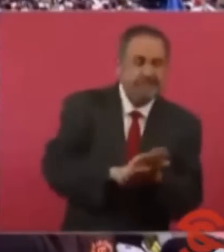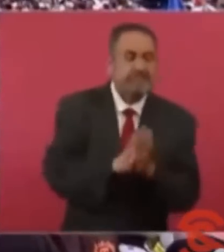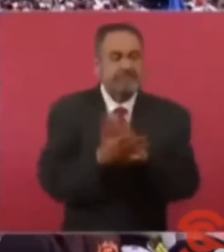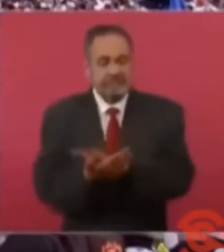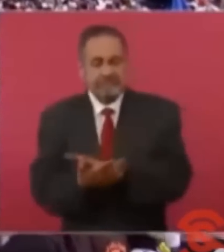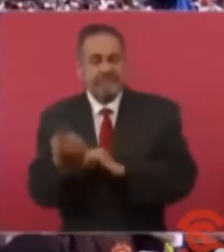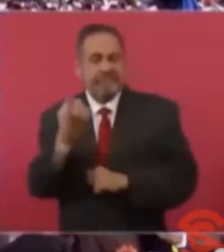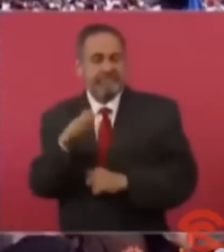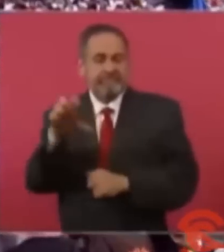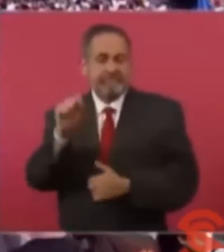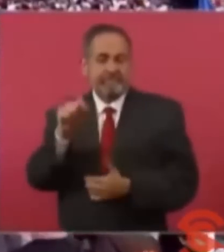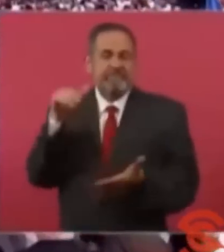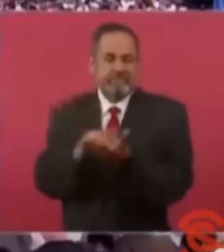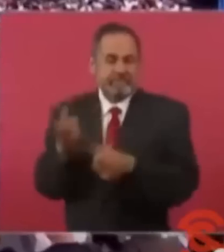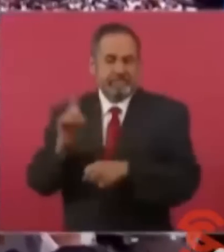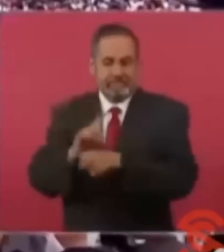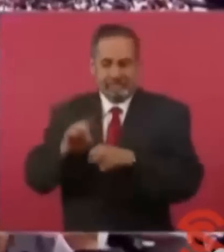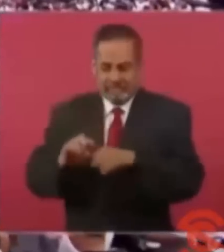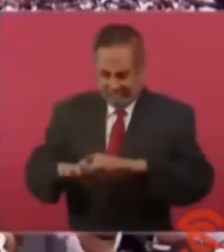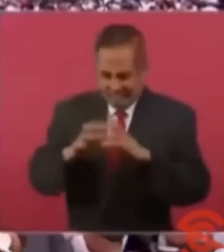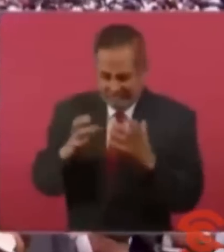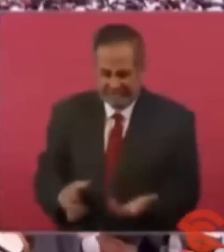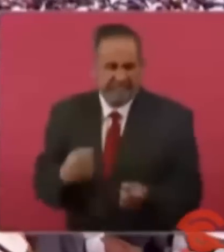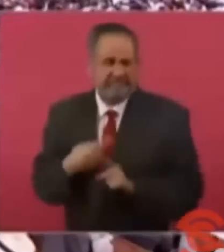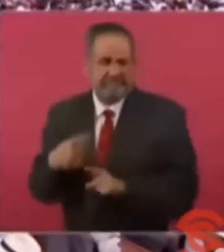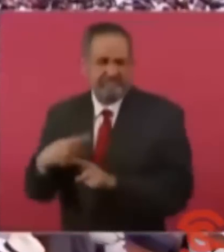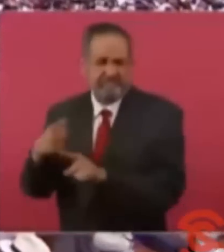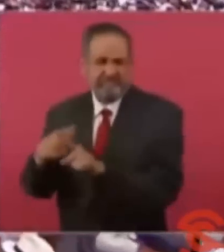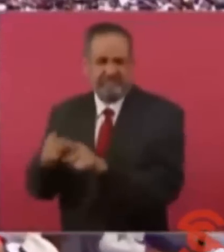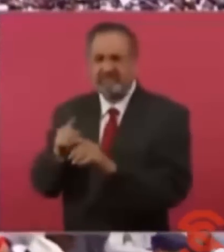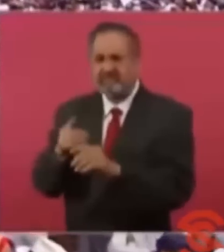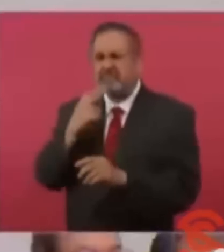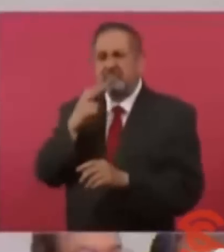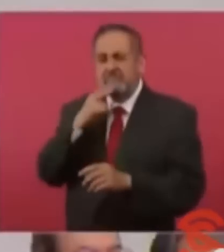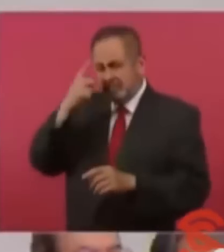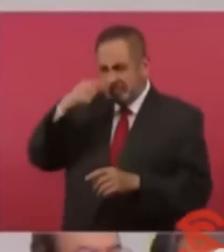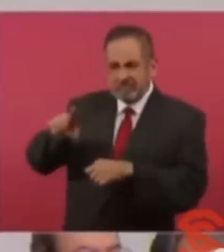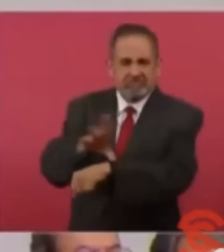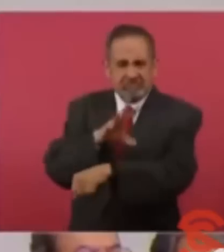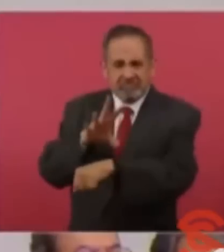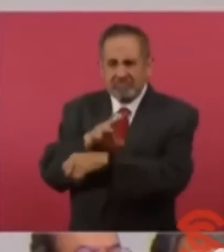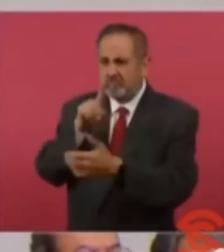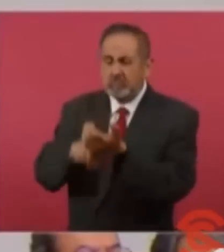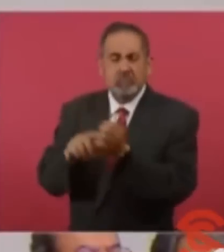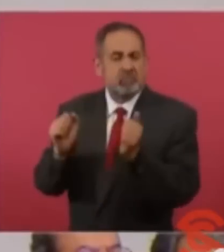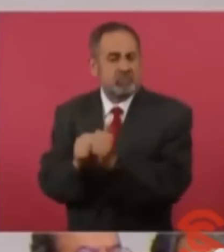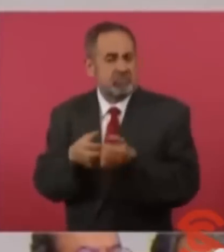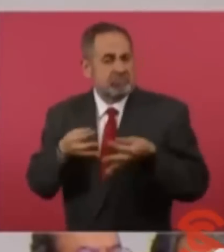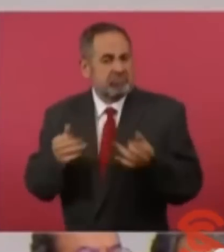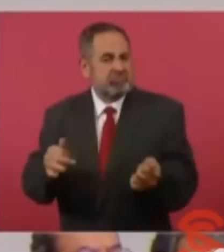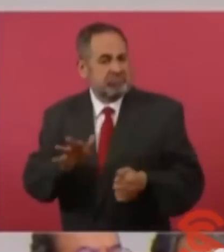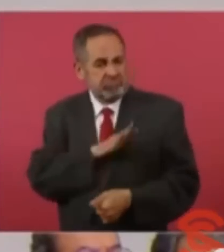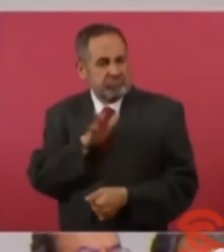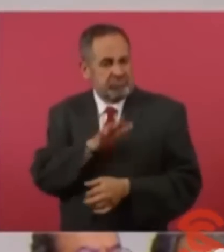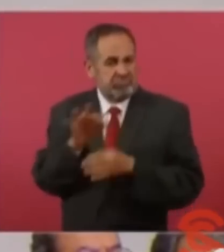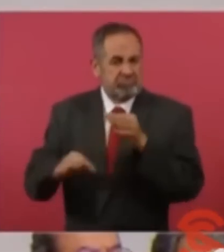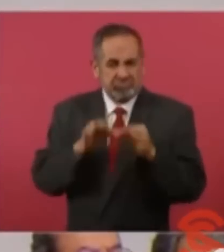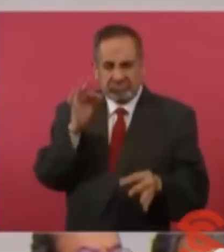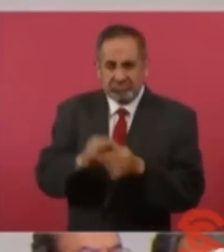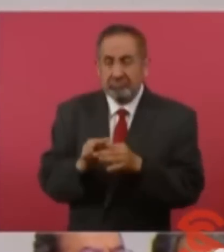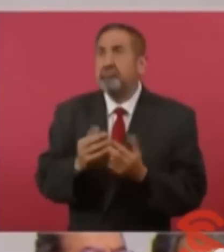160,000 barriles diarios de otros petrolíferos de mejor calidad y